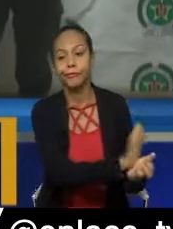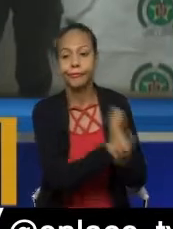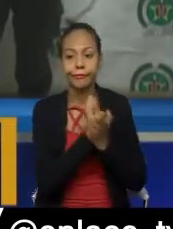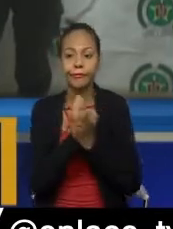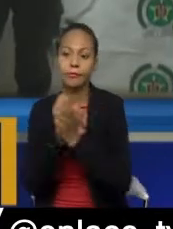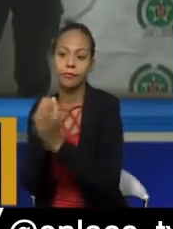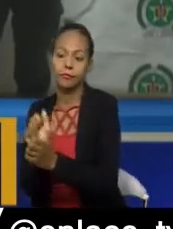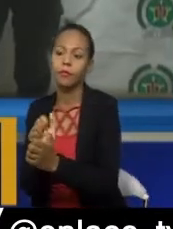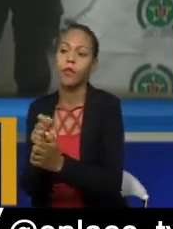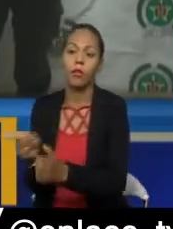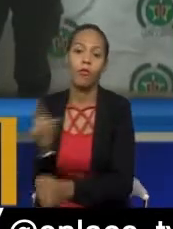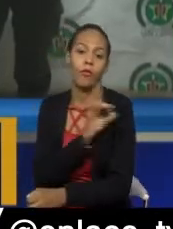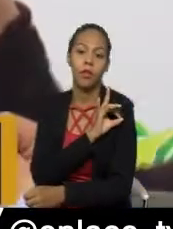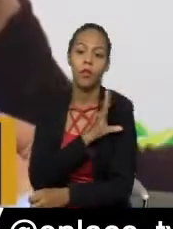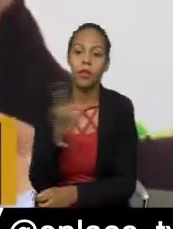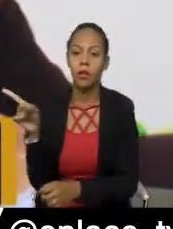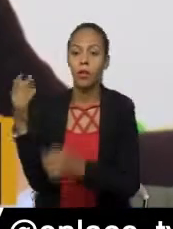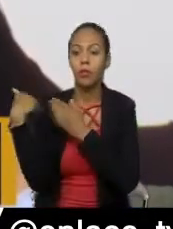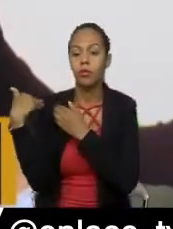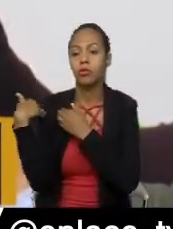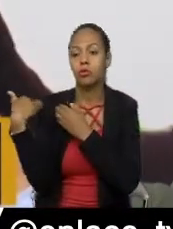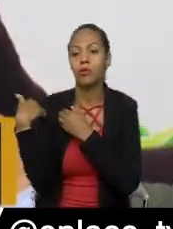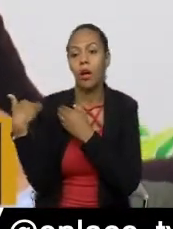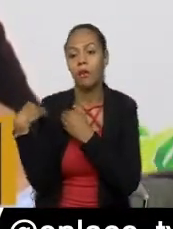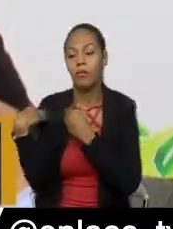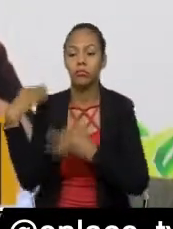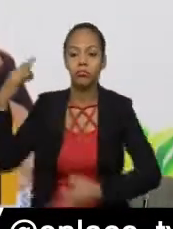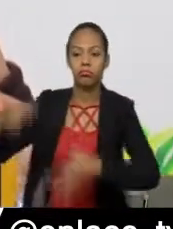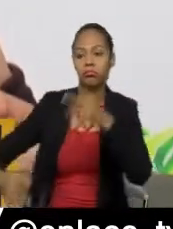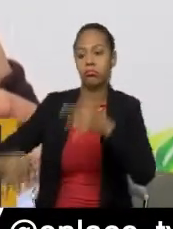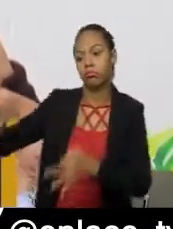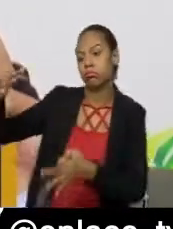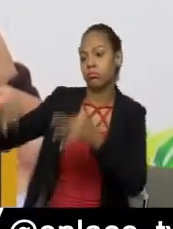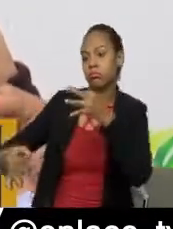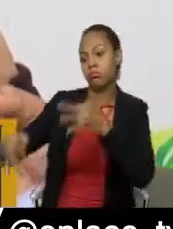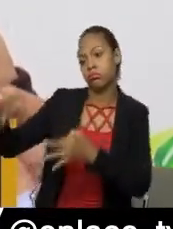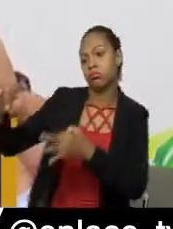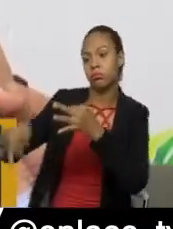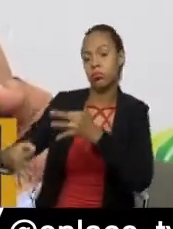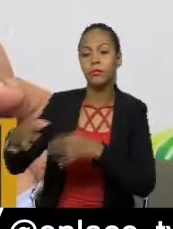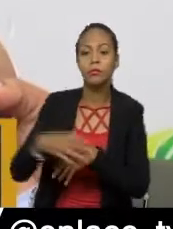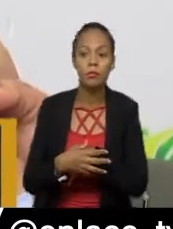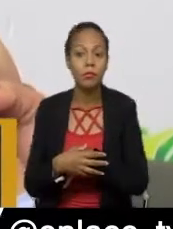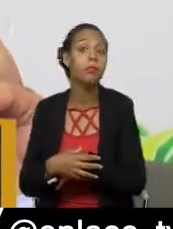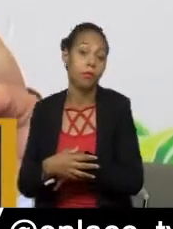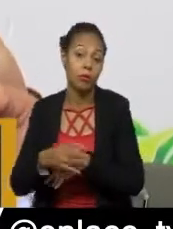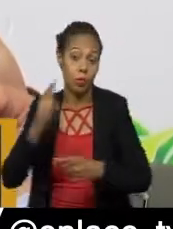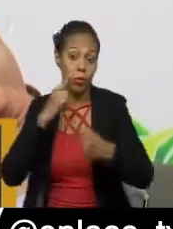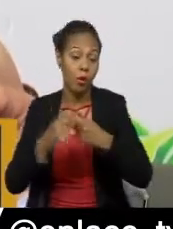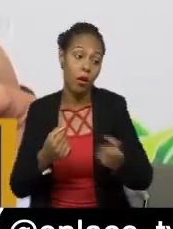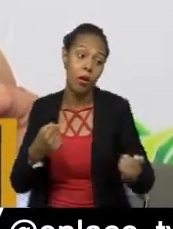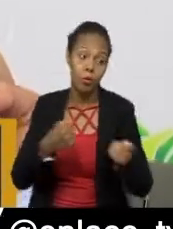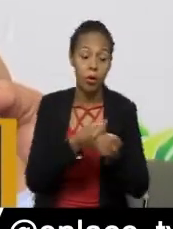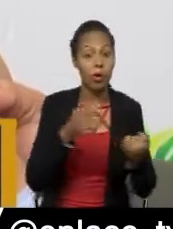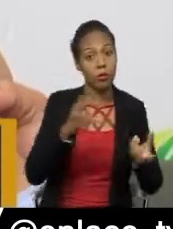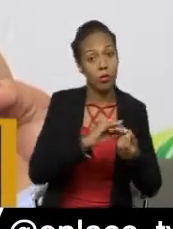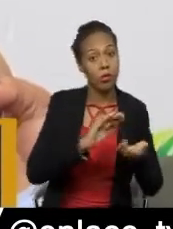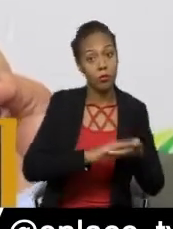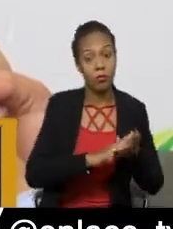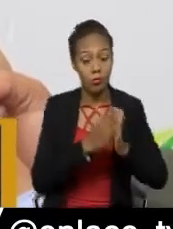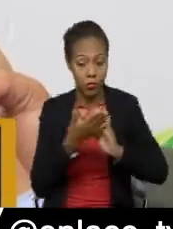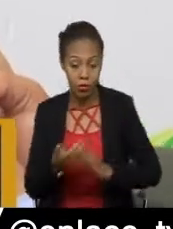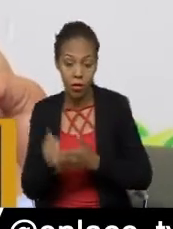a disposición de la Fiscalía General de la Nación, con esto aportando a la seguridad ciudadana y reduciendo los índices de criminalidad,